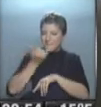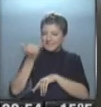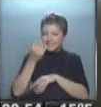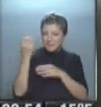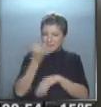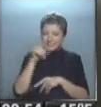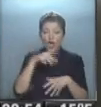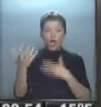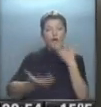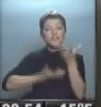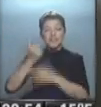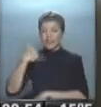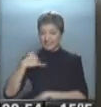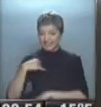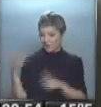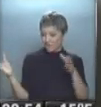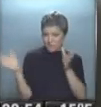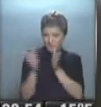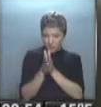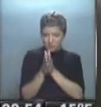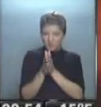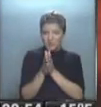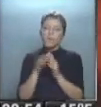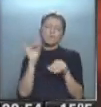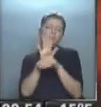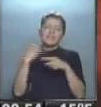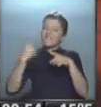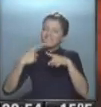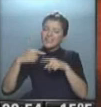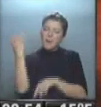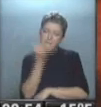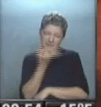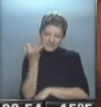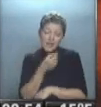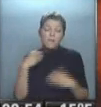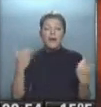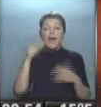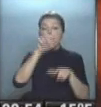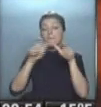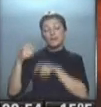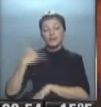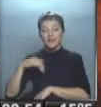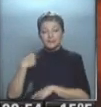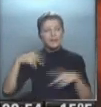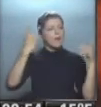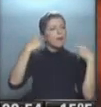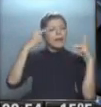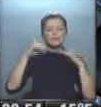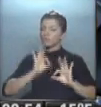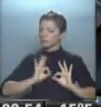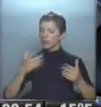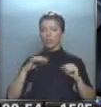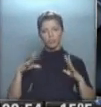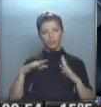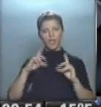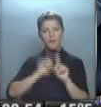con cocineros argentinos. Queremos hacer una gran fiesta, que los argentinos veraneen, descansen, disfruten del deporte